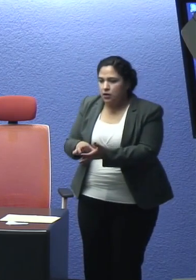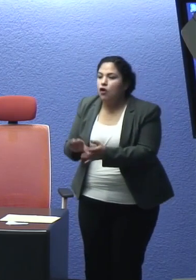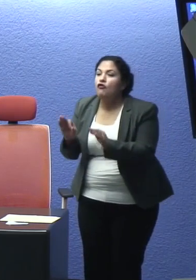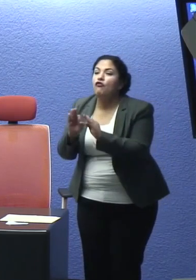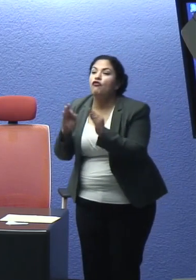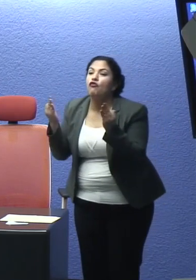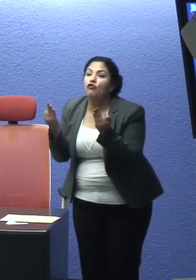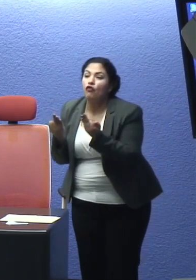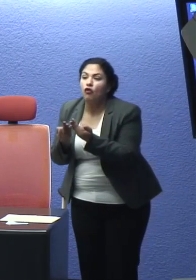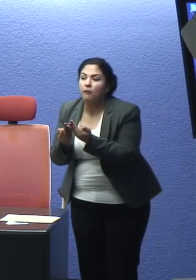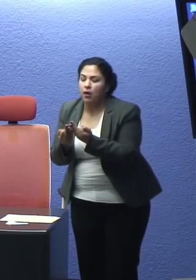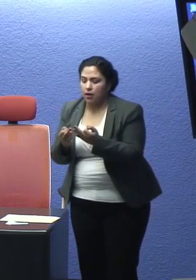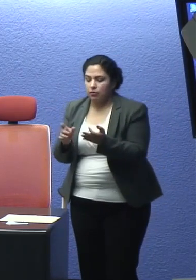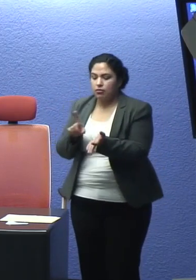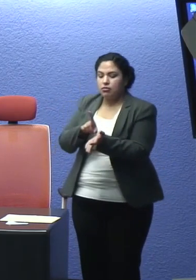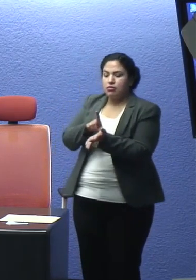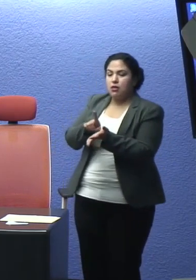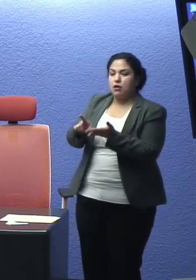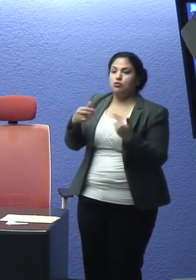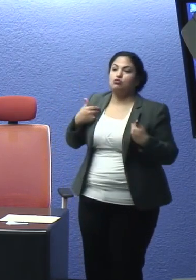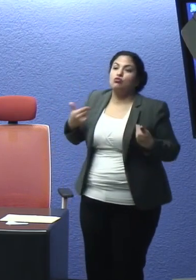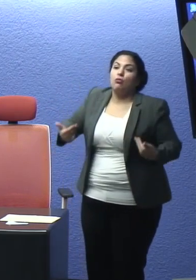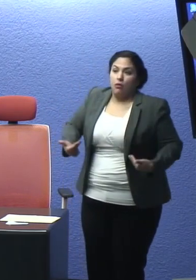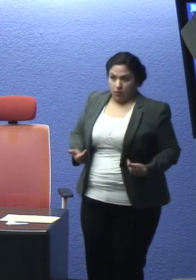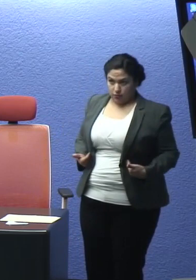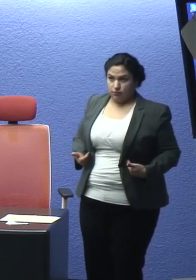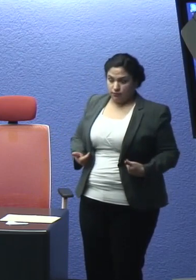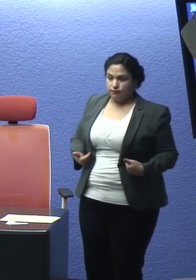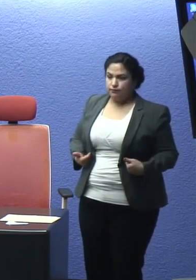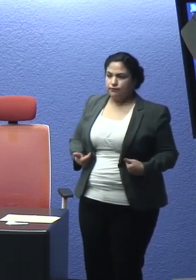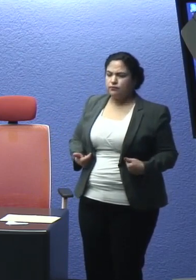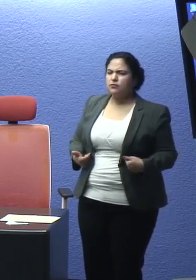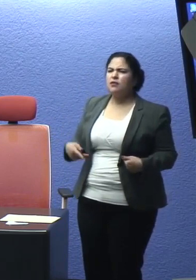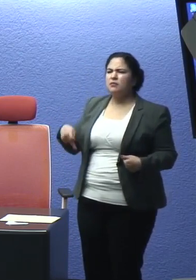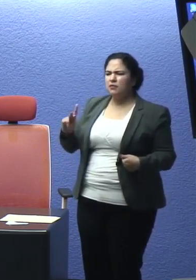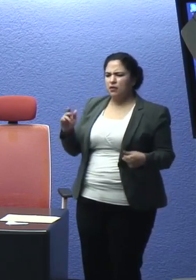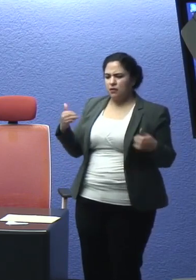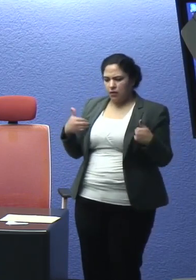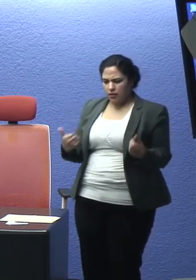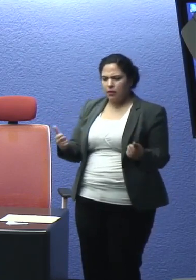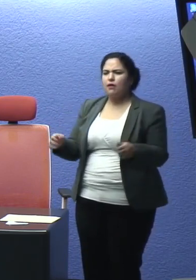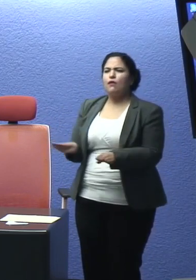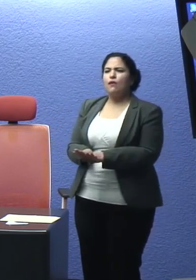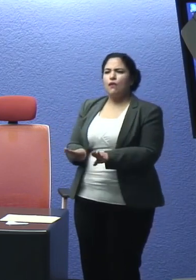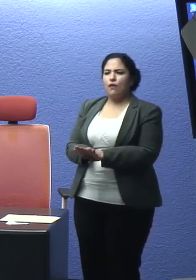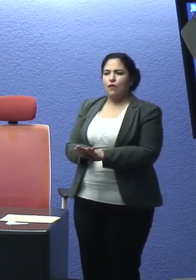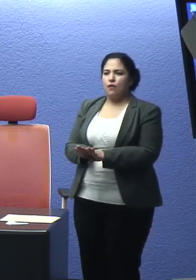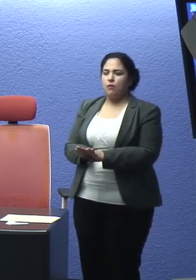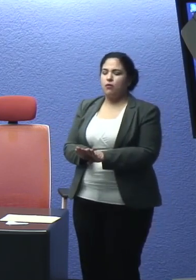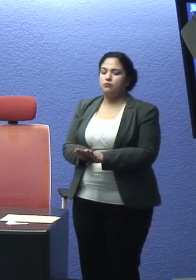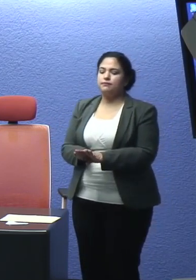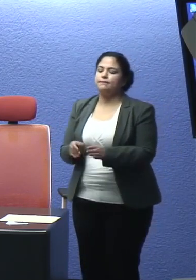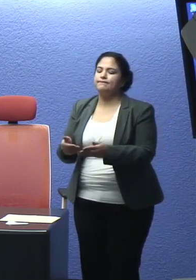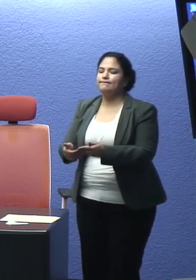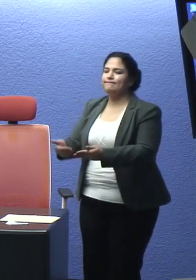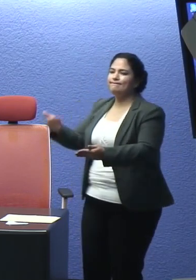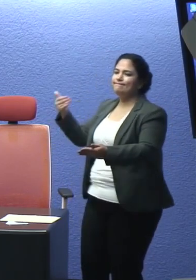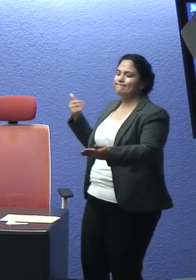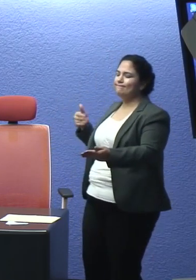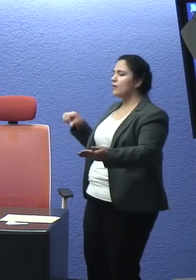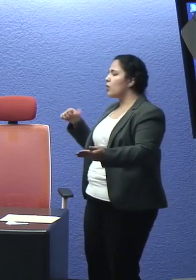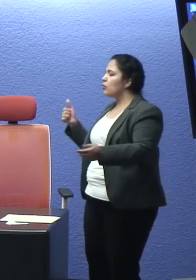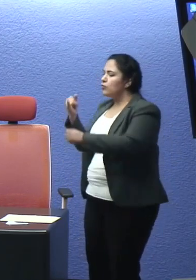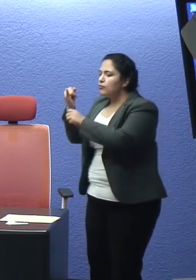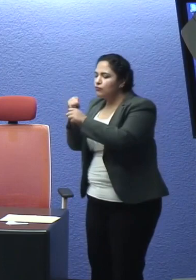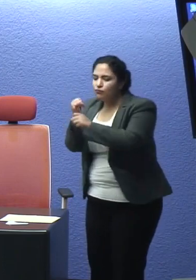y de derechos humanos, para entenderlo, insisto, es necesario partir de otros presupuestos. Y esos presupuestos,